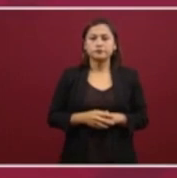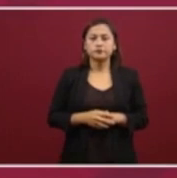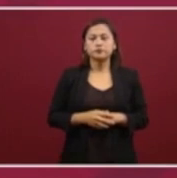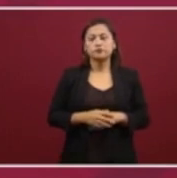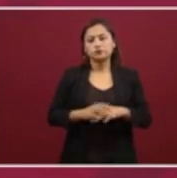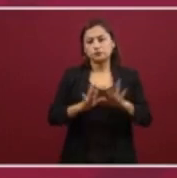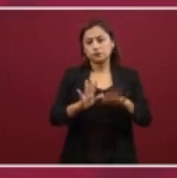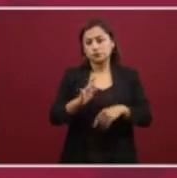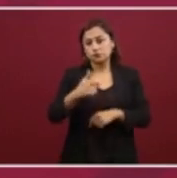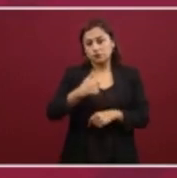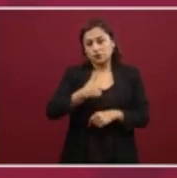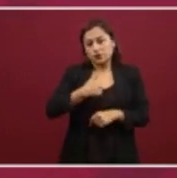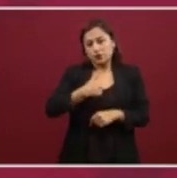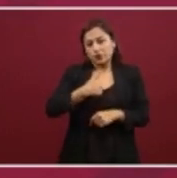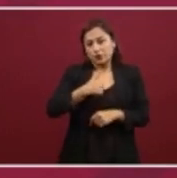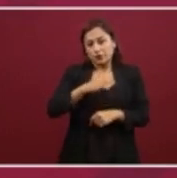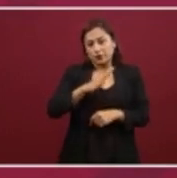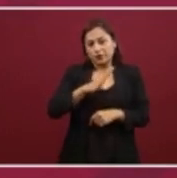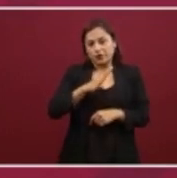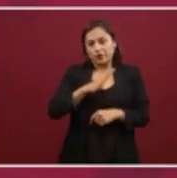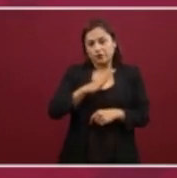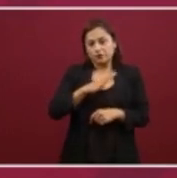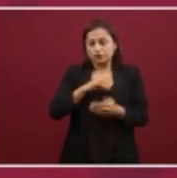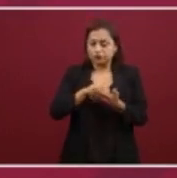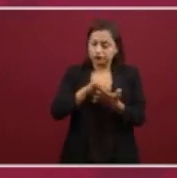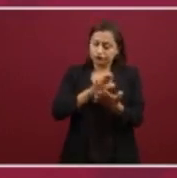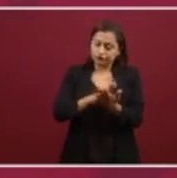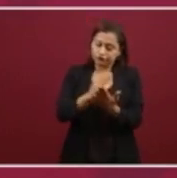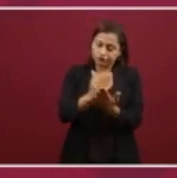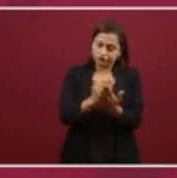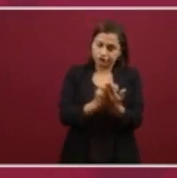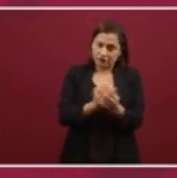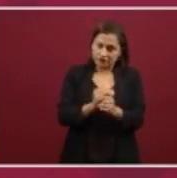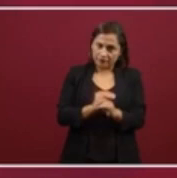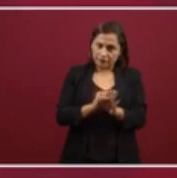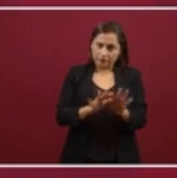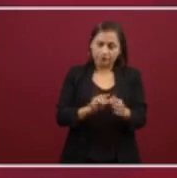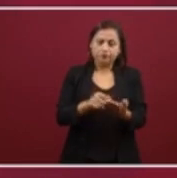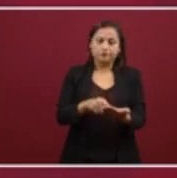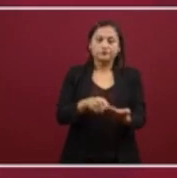datos y elementos para